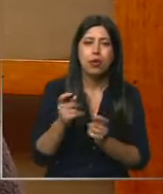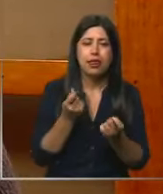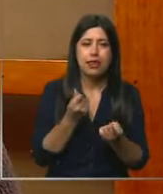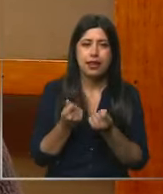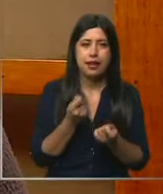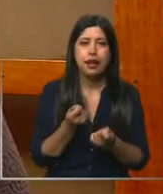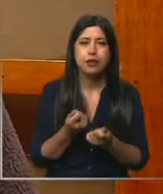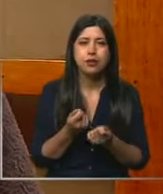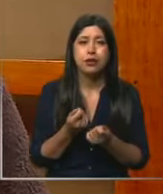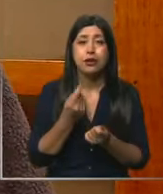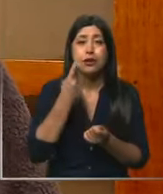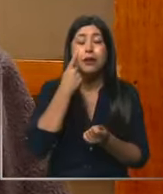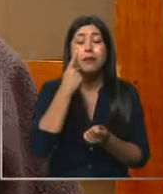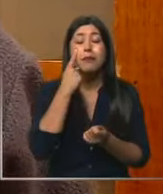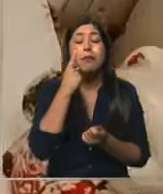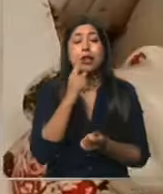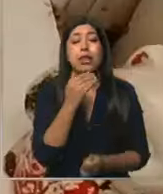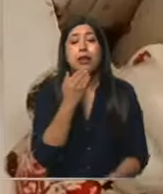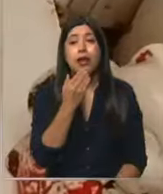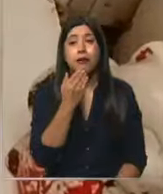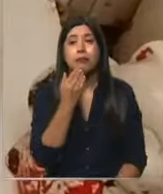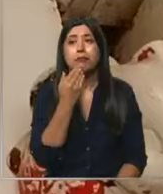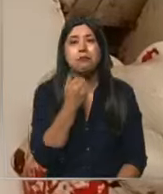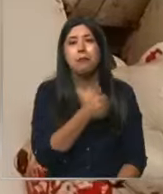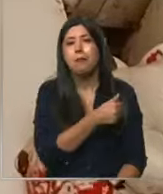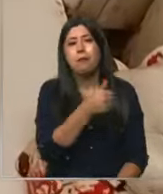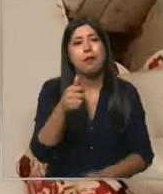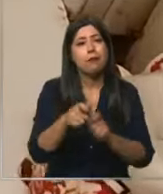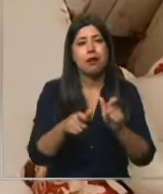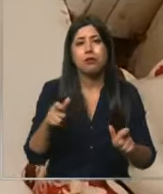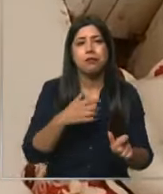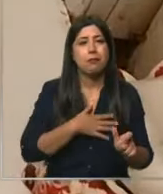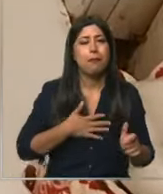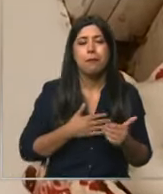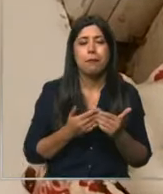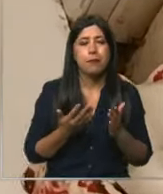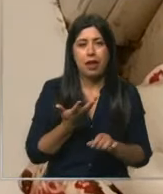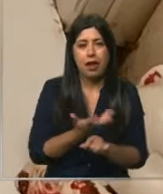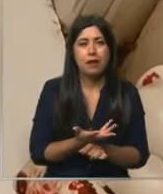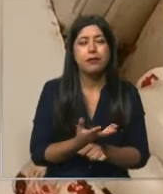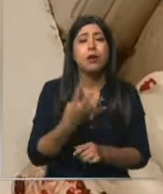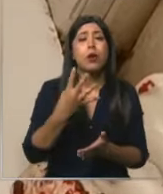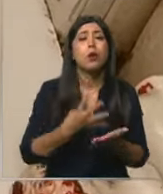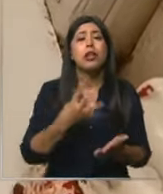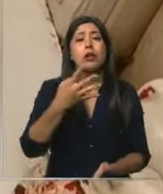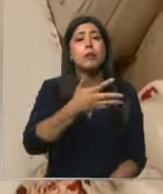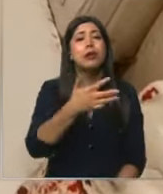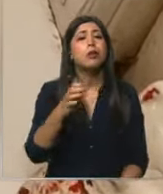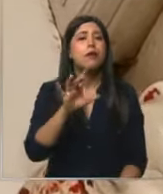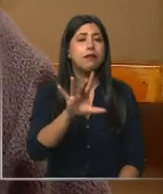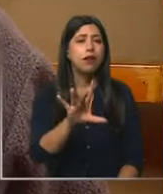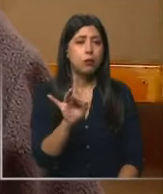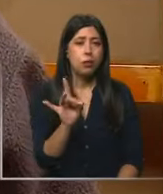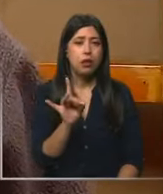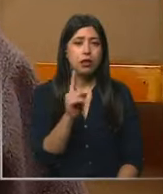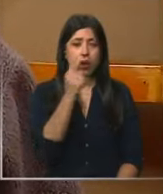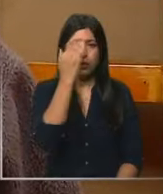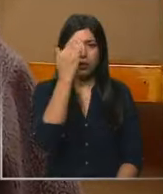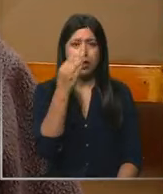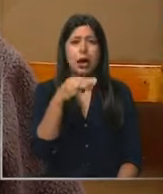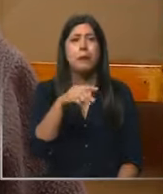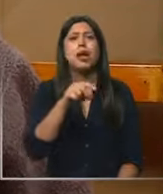dinero, pero también hay para todo público en todo caso. El menú del día sale 4.950 y consiste en